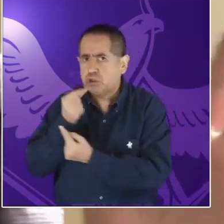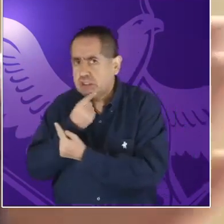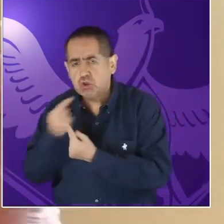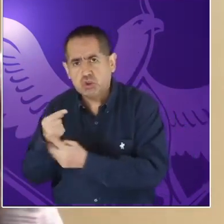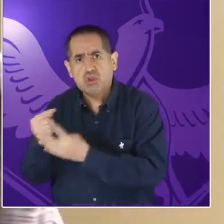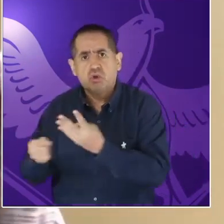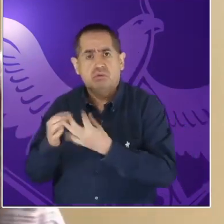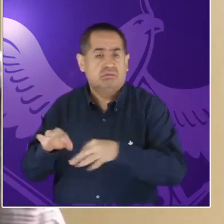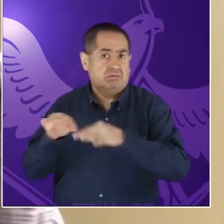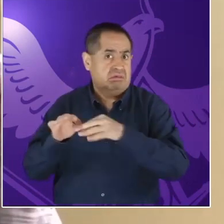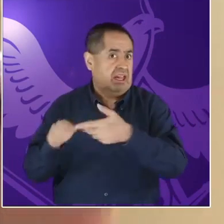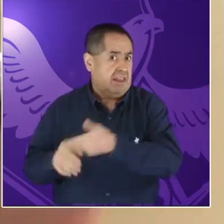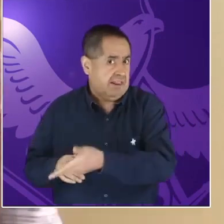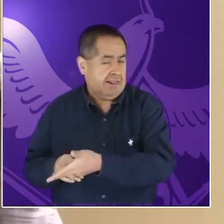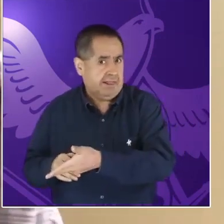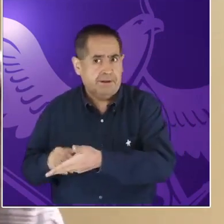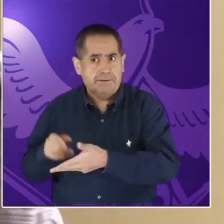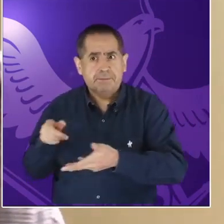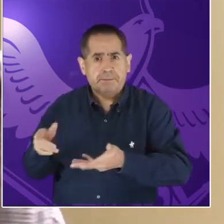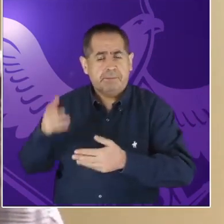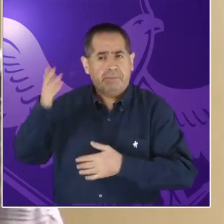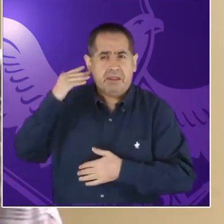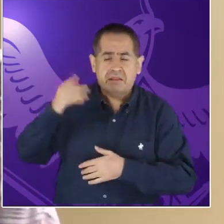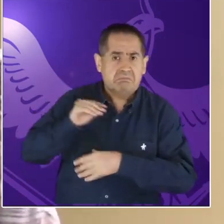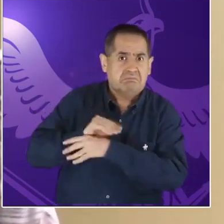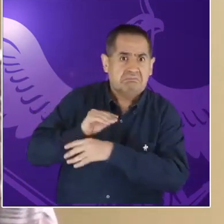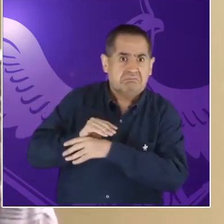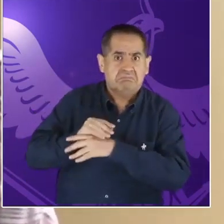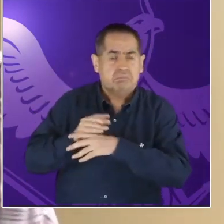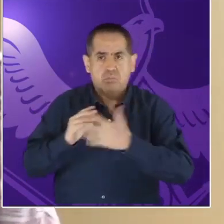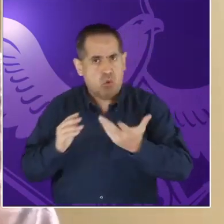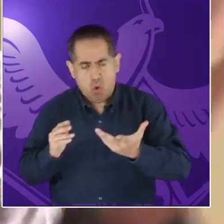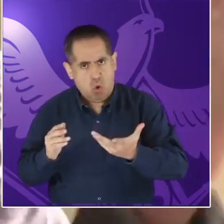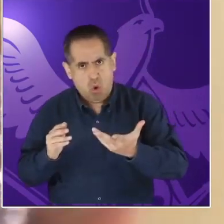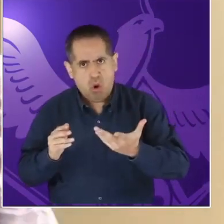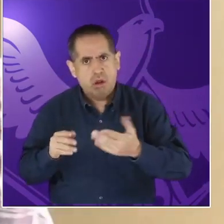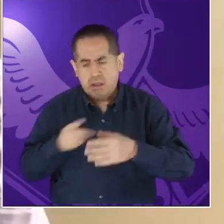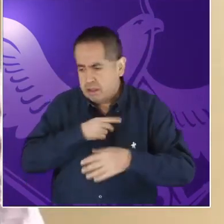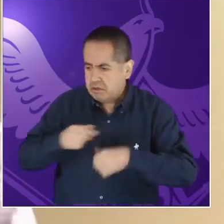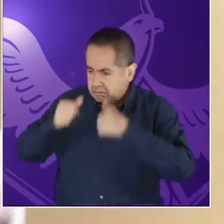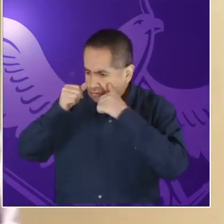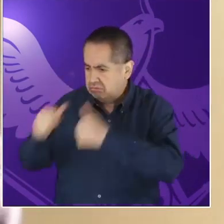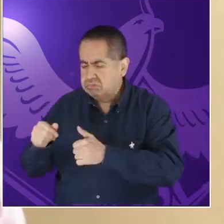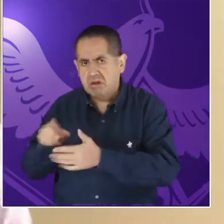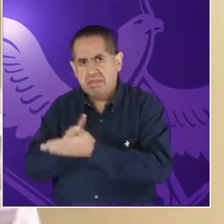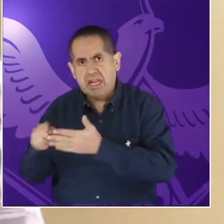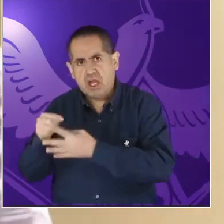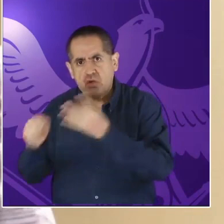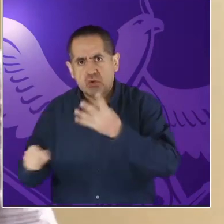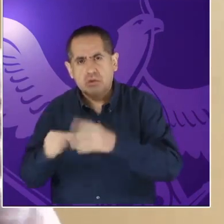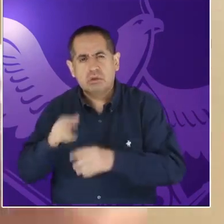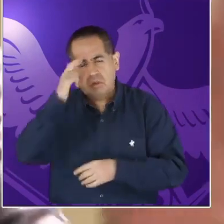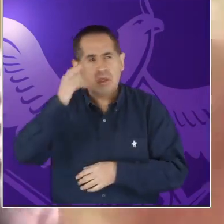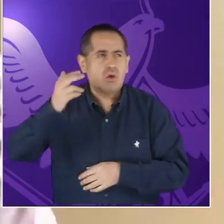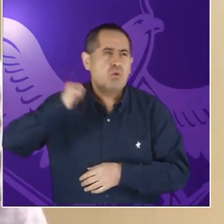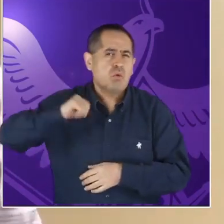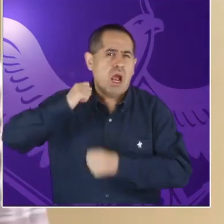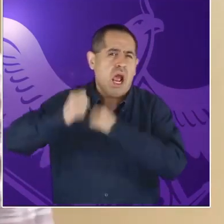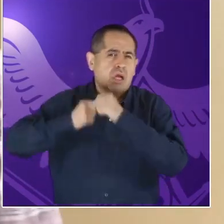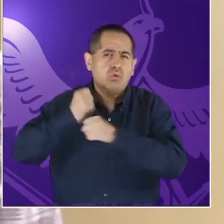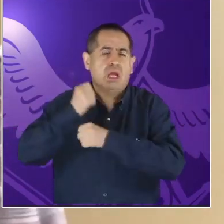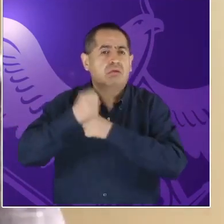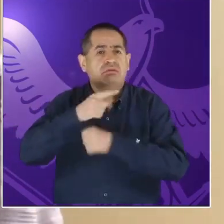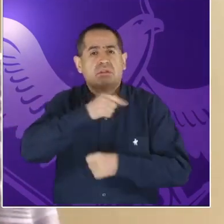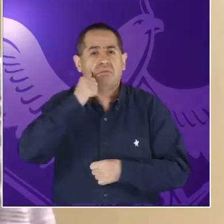ha sido de alguna manera durante todo el tiempo, ¿no? En la historia de la civilización, buena parte de la